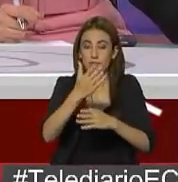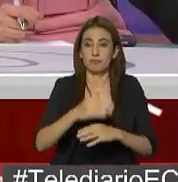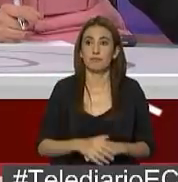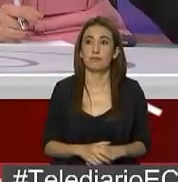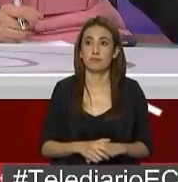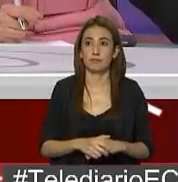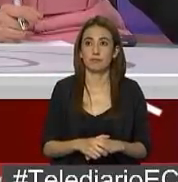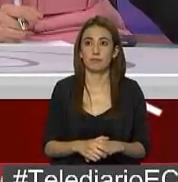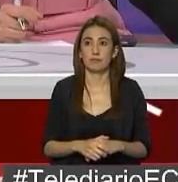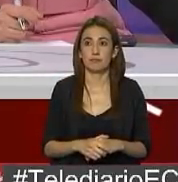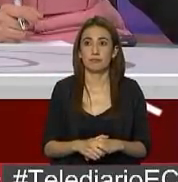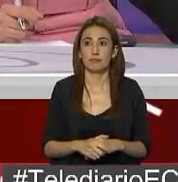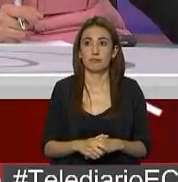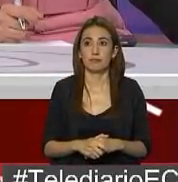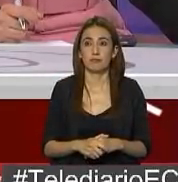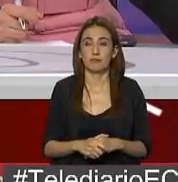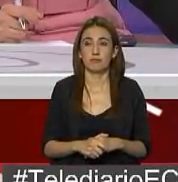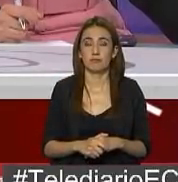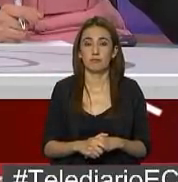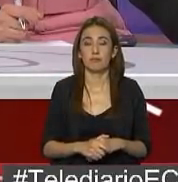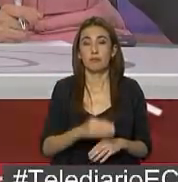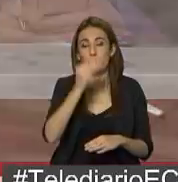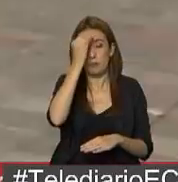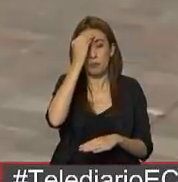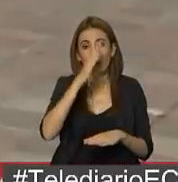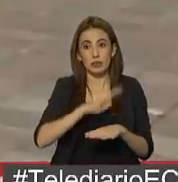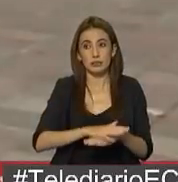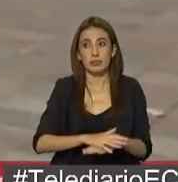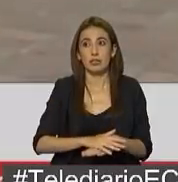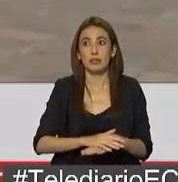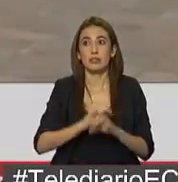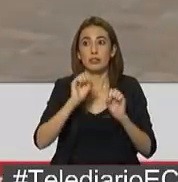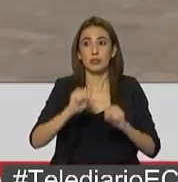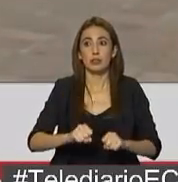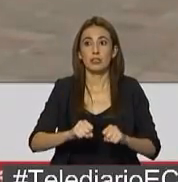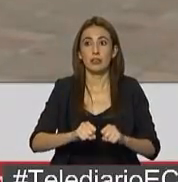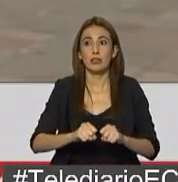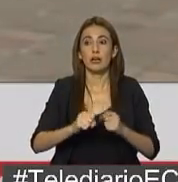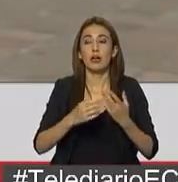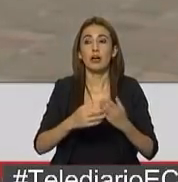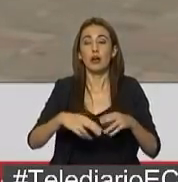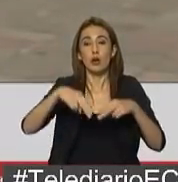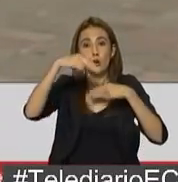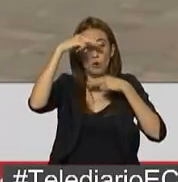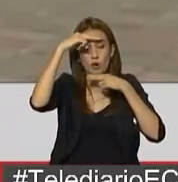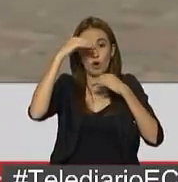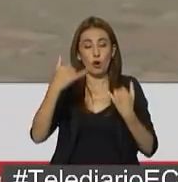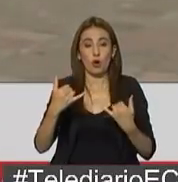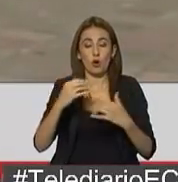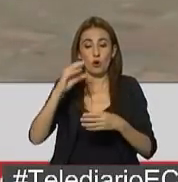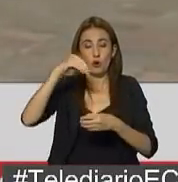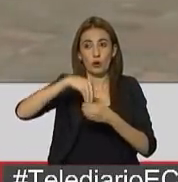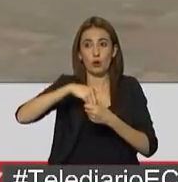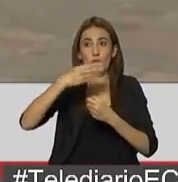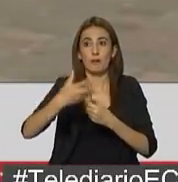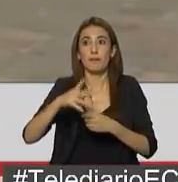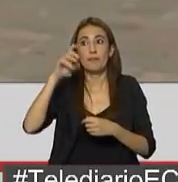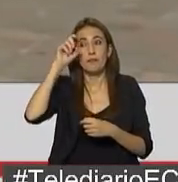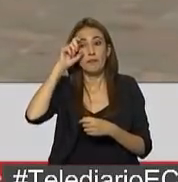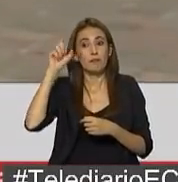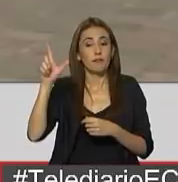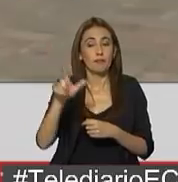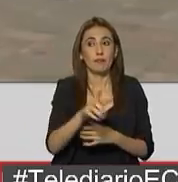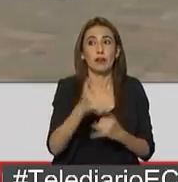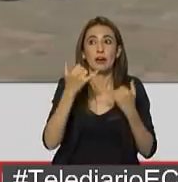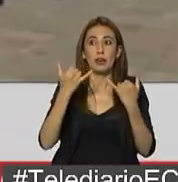escuchamos. Hola, ¿qué tal, Carla? Muy buenas tardes. Pues sí, levantamos esta señal informativa desde la Fiscalía General del Estado, en donde el día